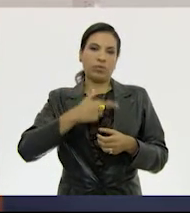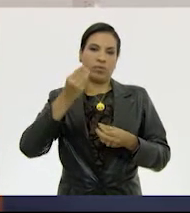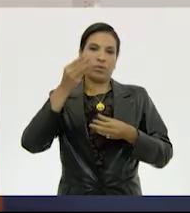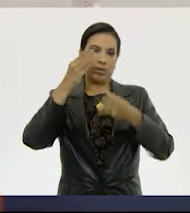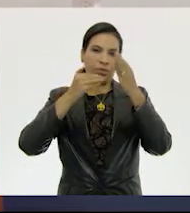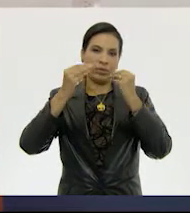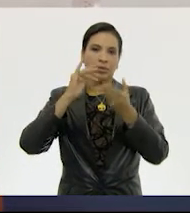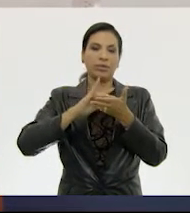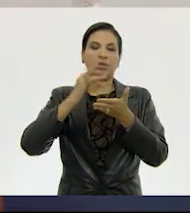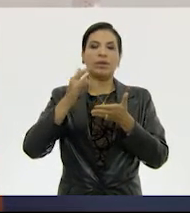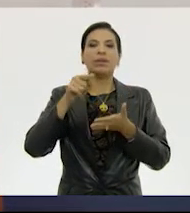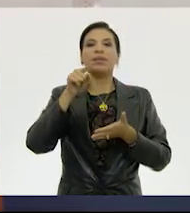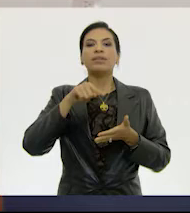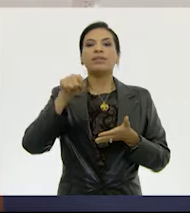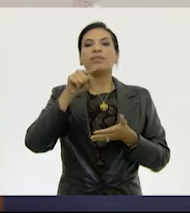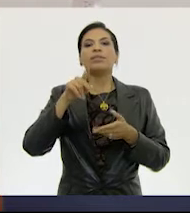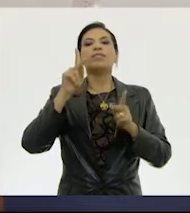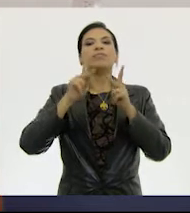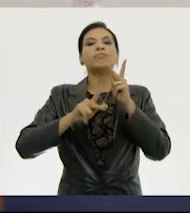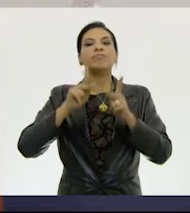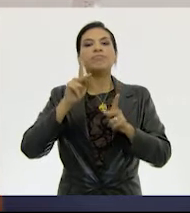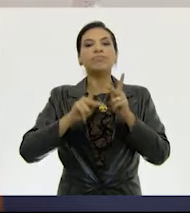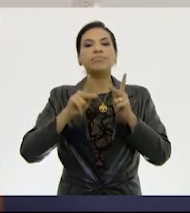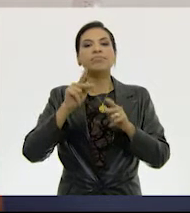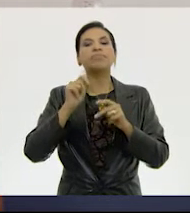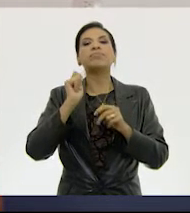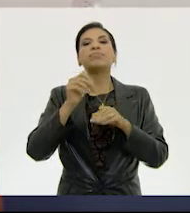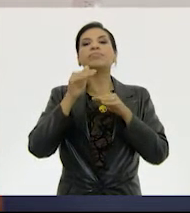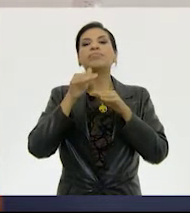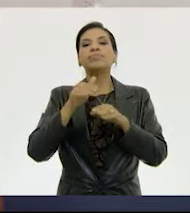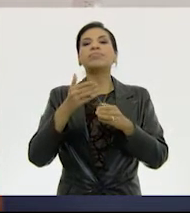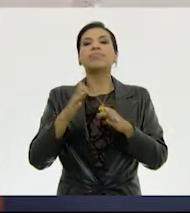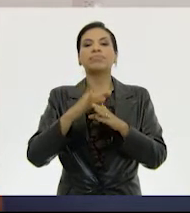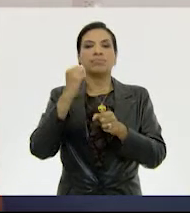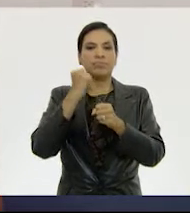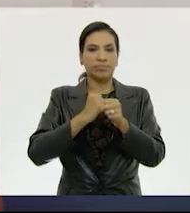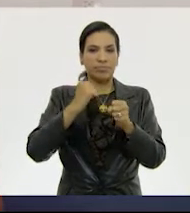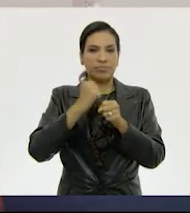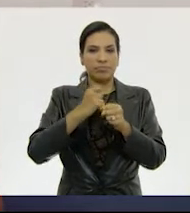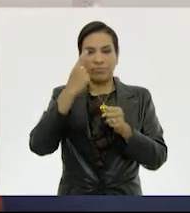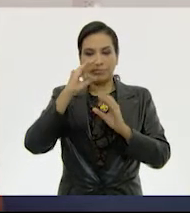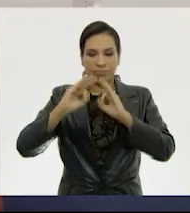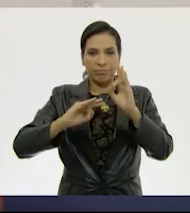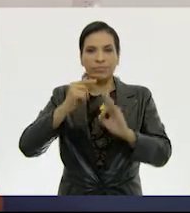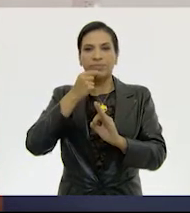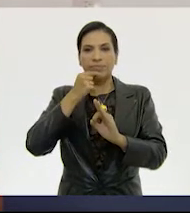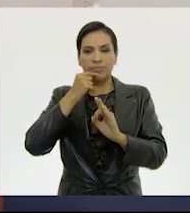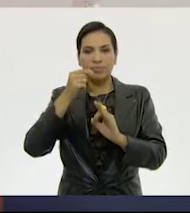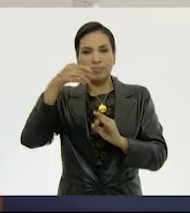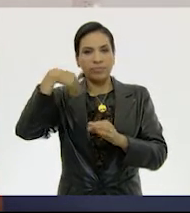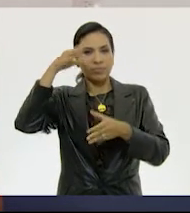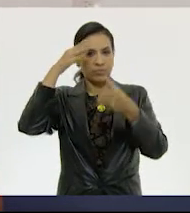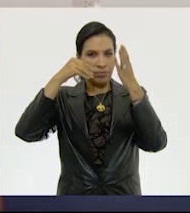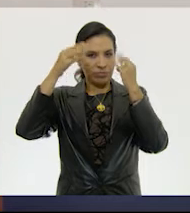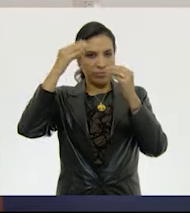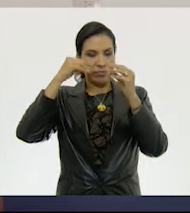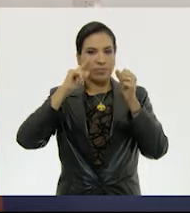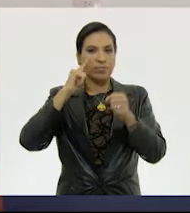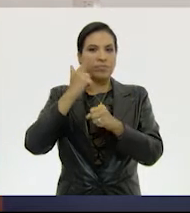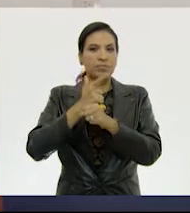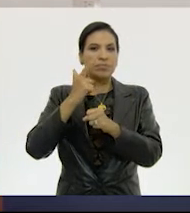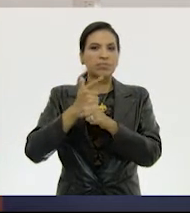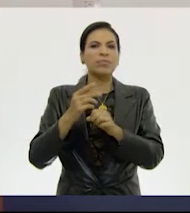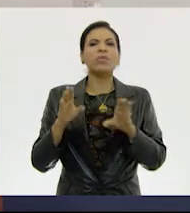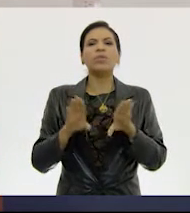ya que gracias a sus pláticas sobre prácticas de crianza, he aprendido a identificar